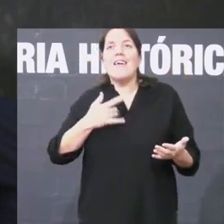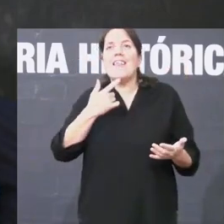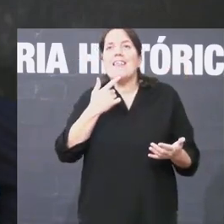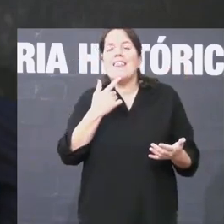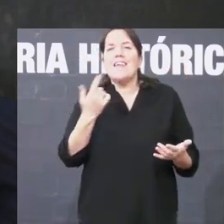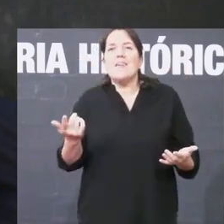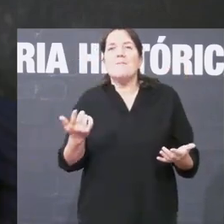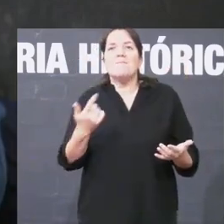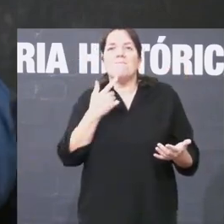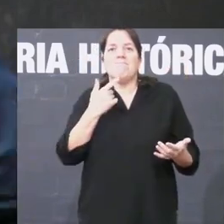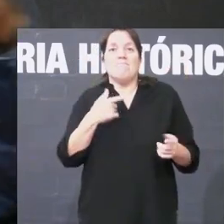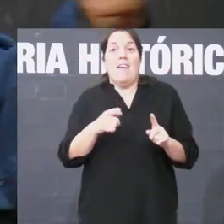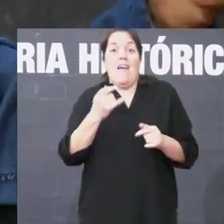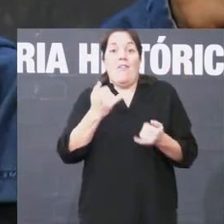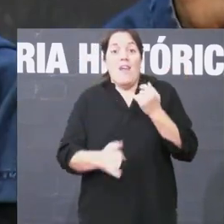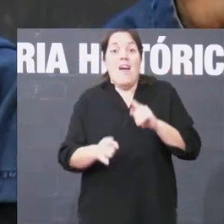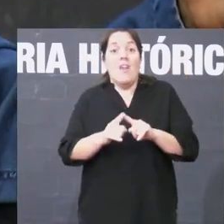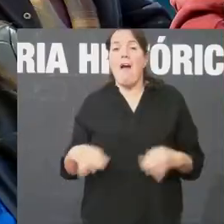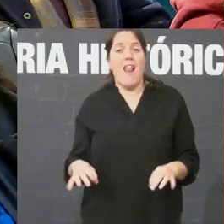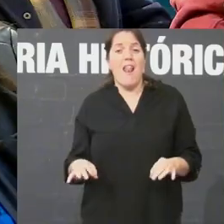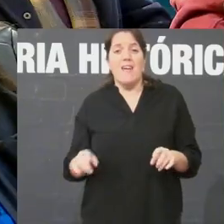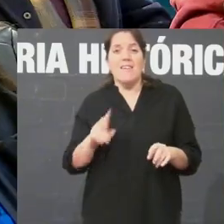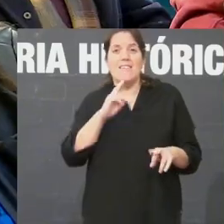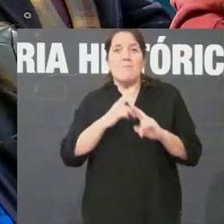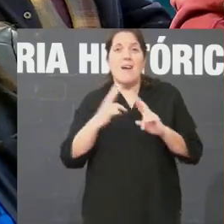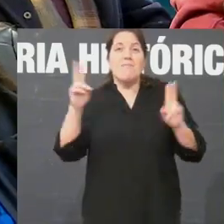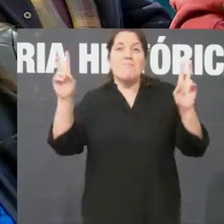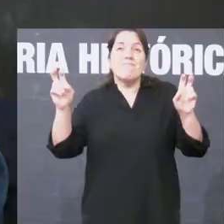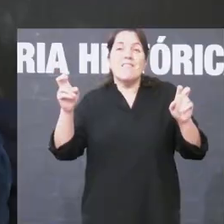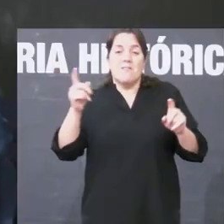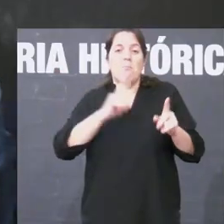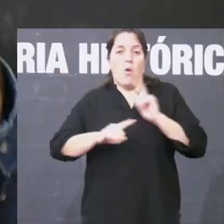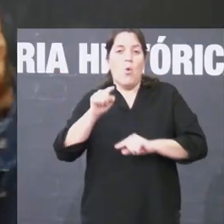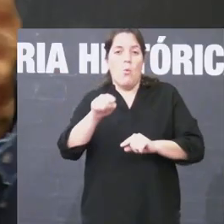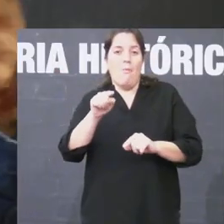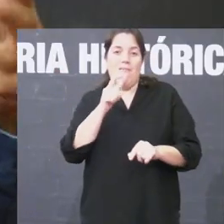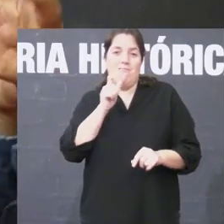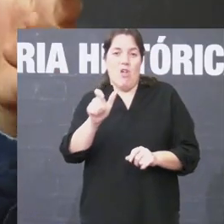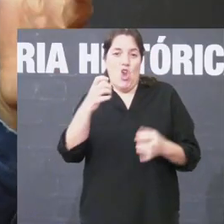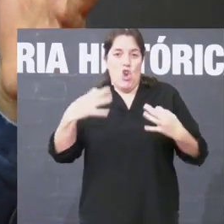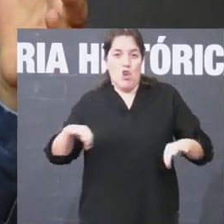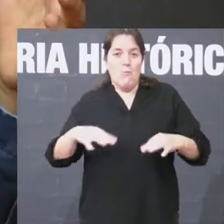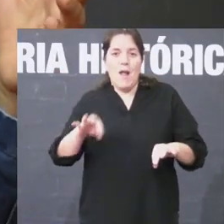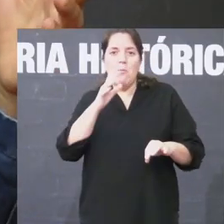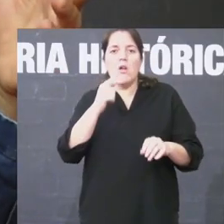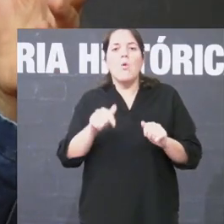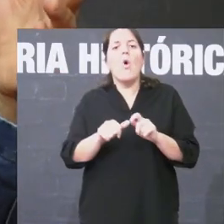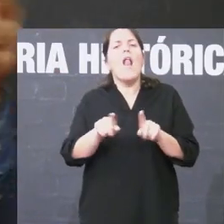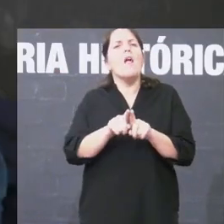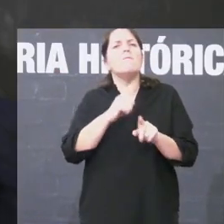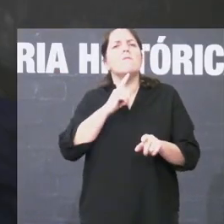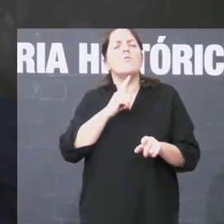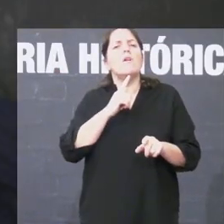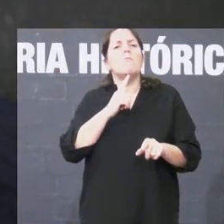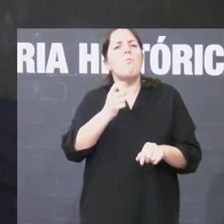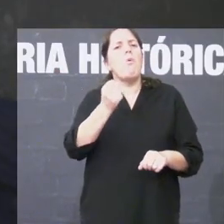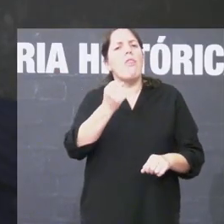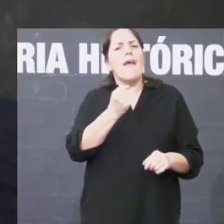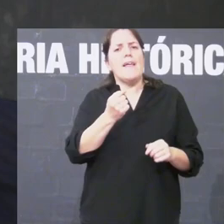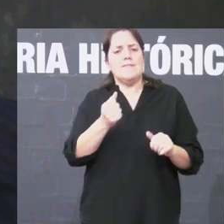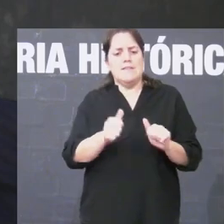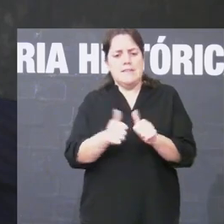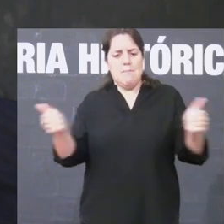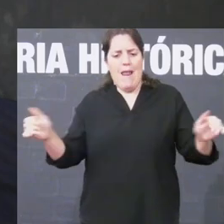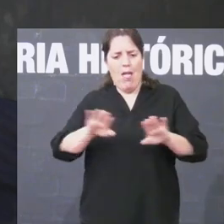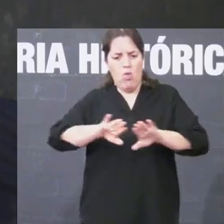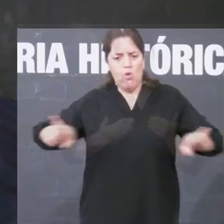asumir como normal que, más que una separación de poderes, lo que exista es